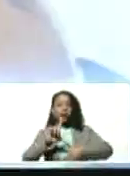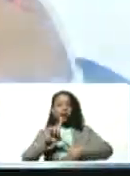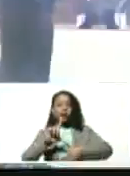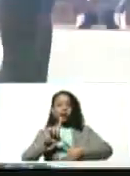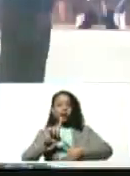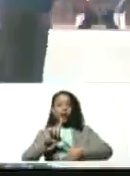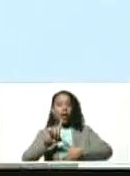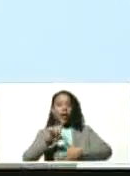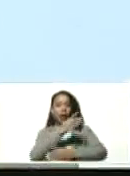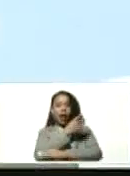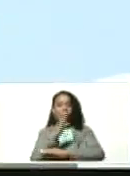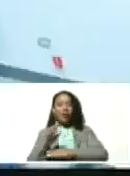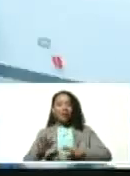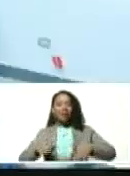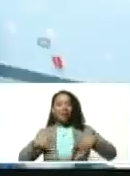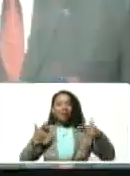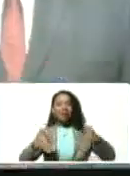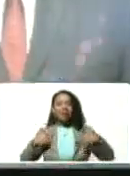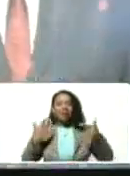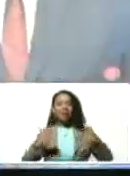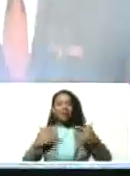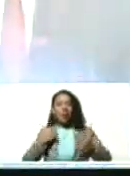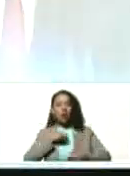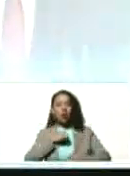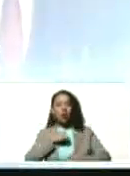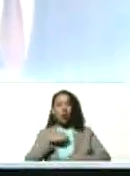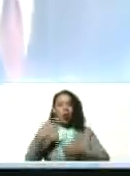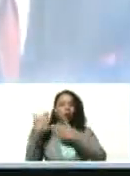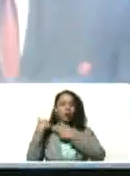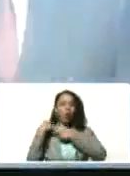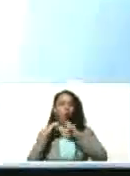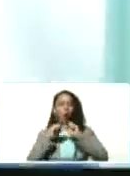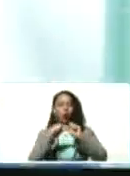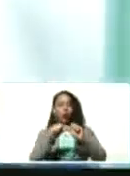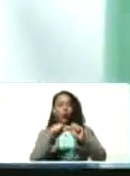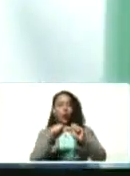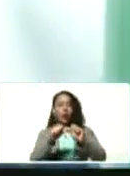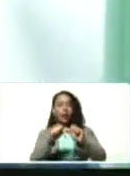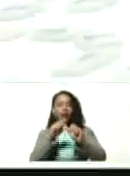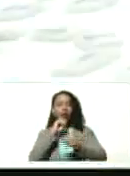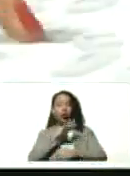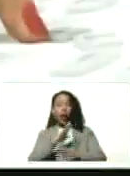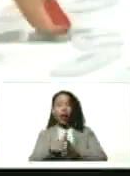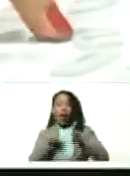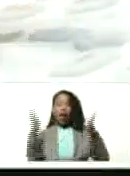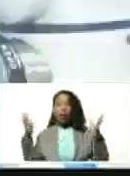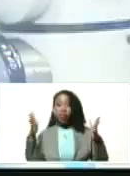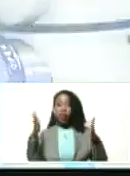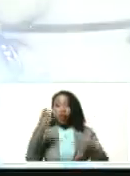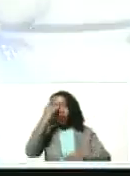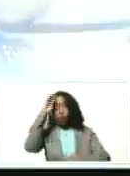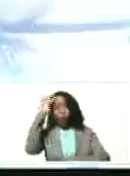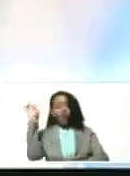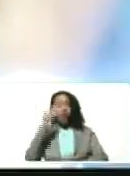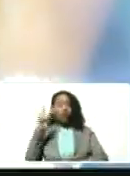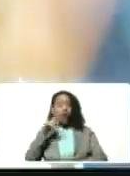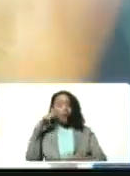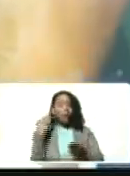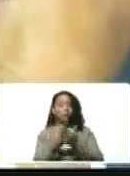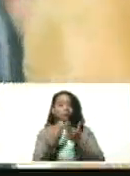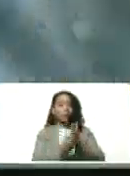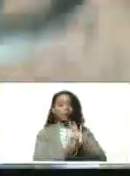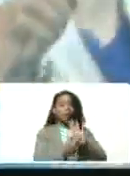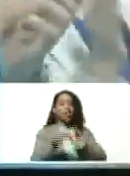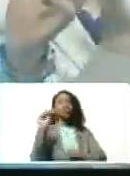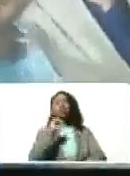Caribe. Qué emoción saber que nosotros nos toca continuar una historia tan grande. Y Cuba y Venezuela hemos demostrado que sí